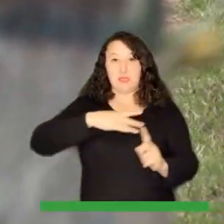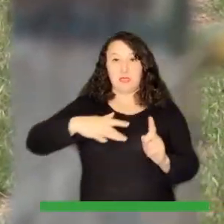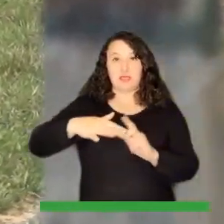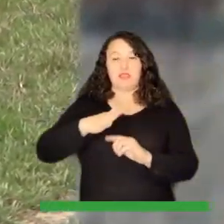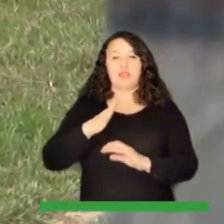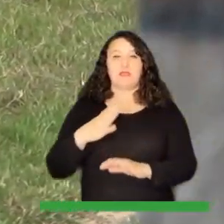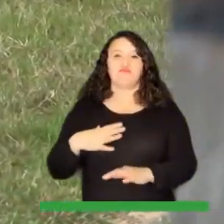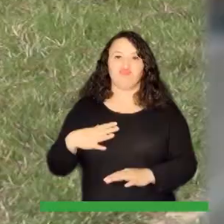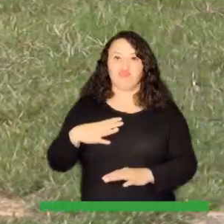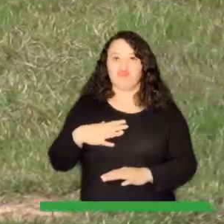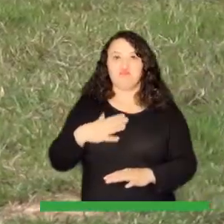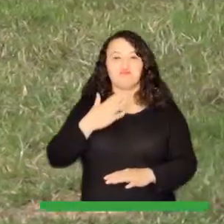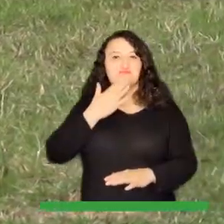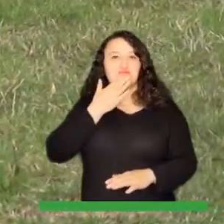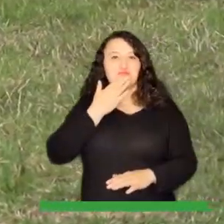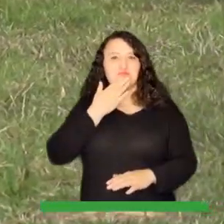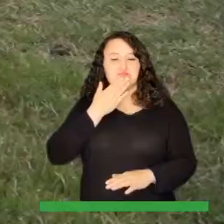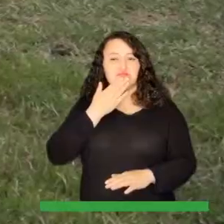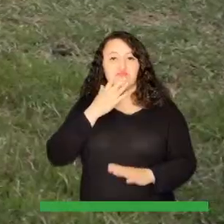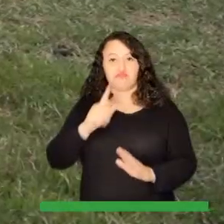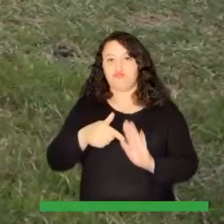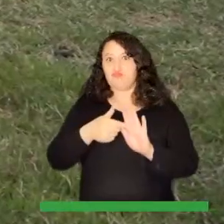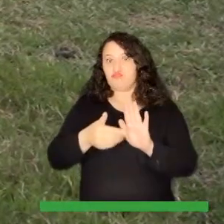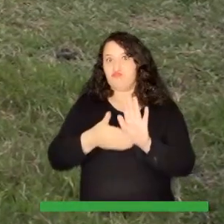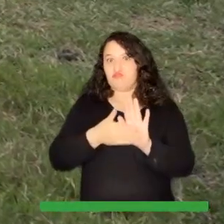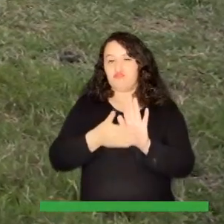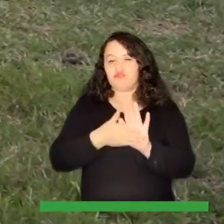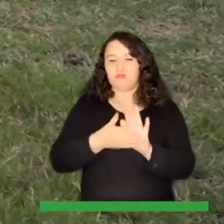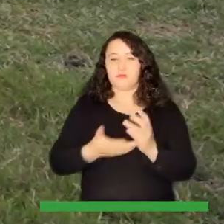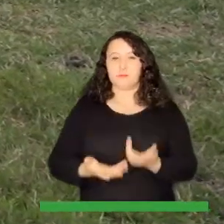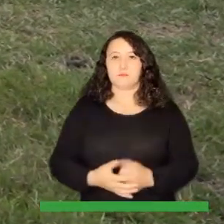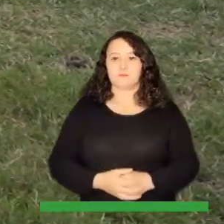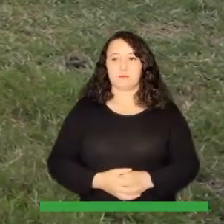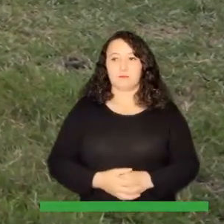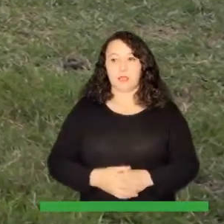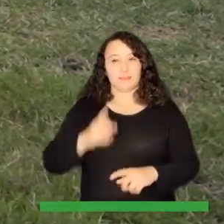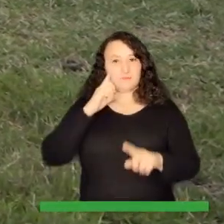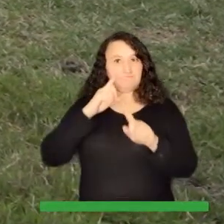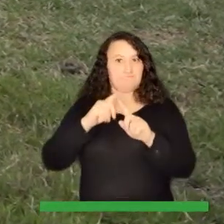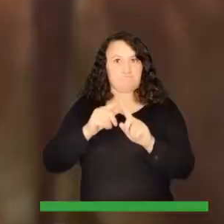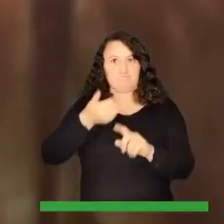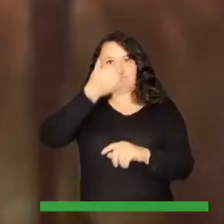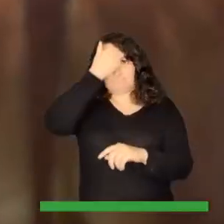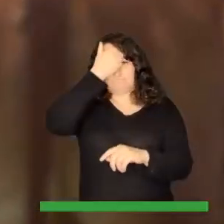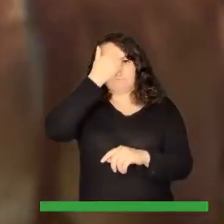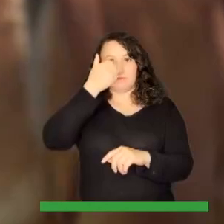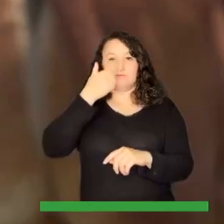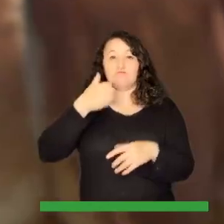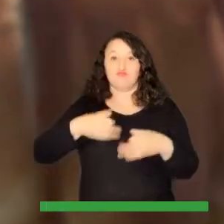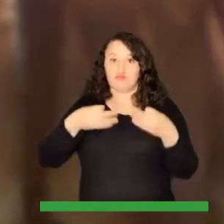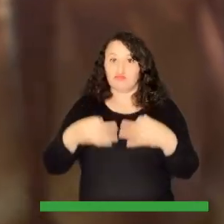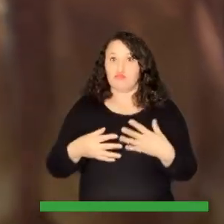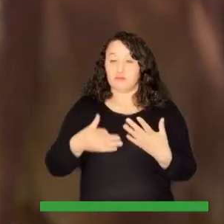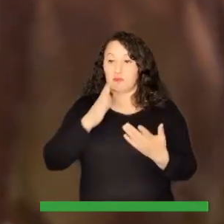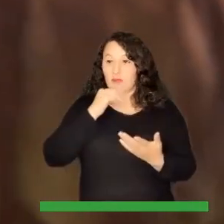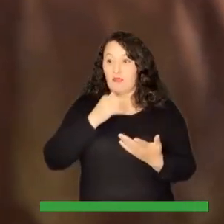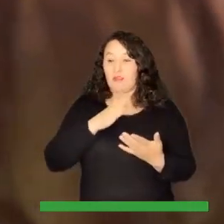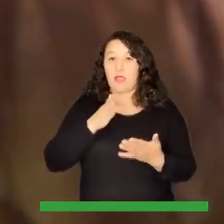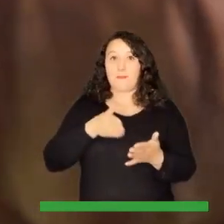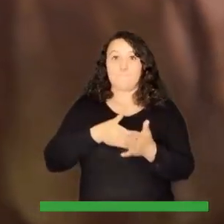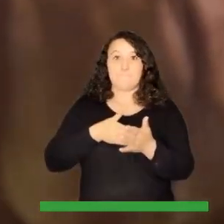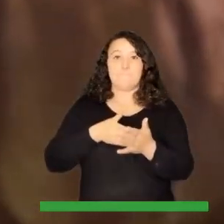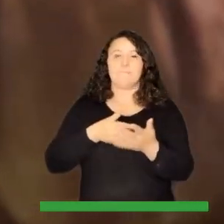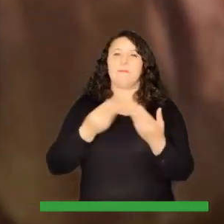que de igual manera lo están demostrando. Es lo ideal, que no exista ningún tipo de impedimento para